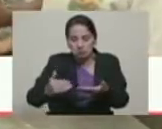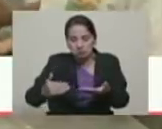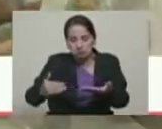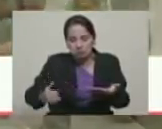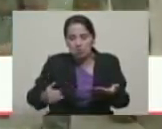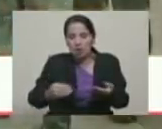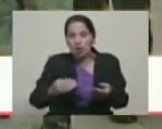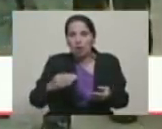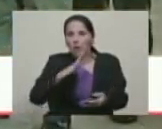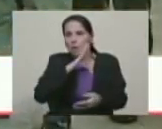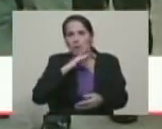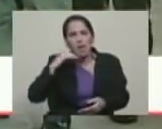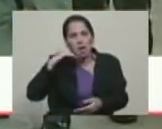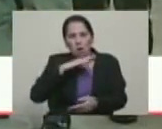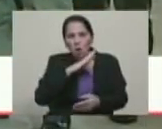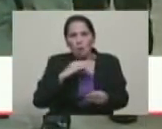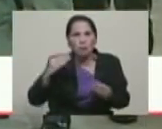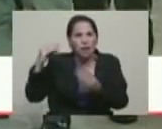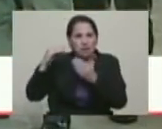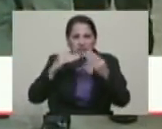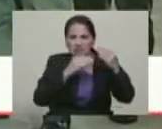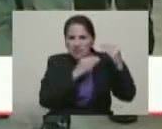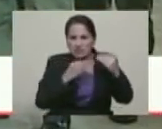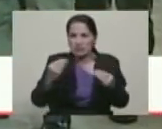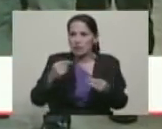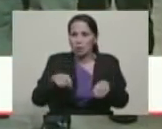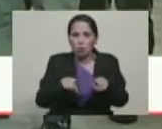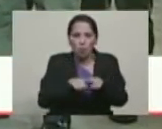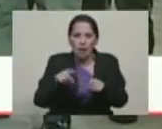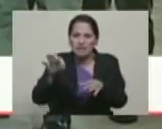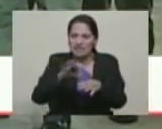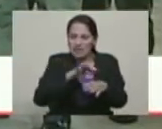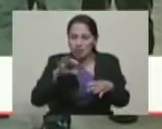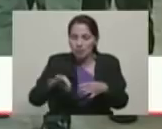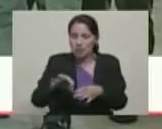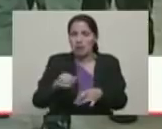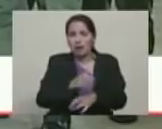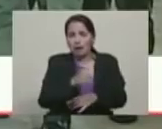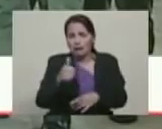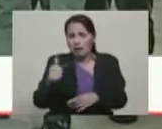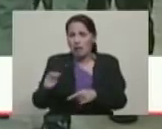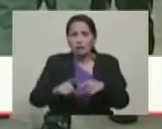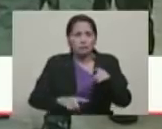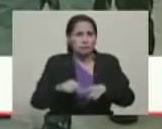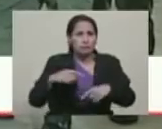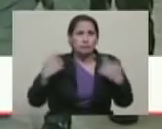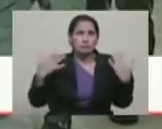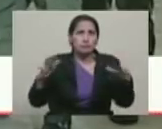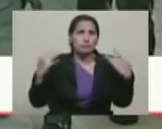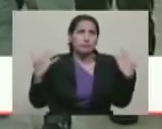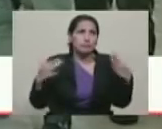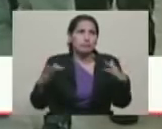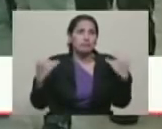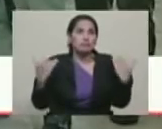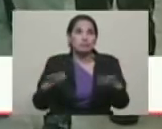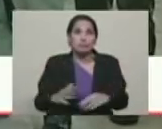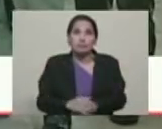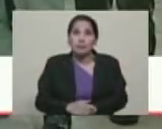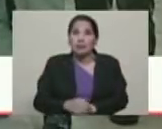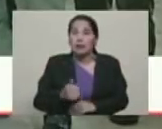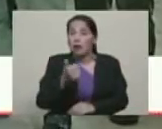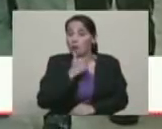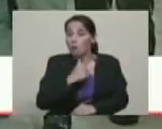melón, tú sacas la semillita. Y así de cada producto. ¿Y quién más puede sacar semilla para el proceso de resistencia,